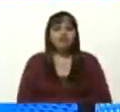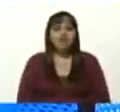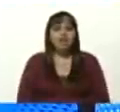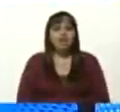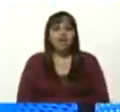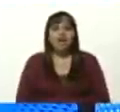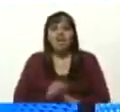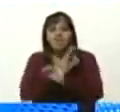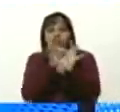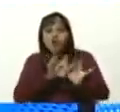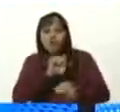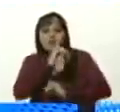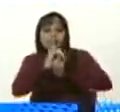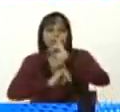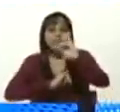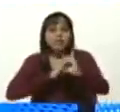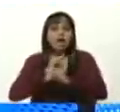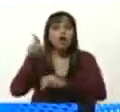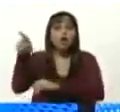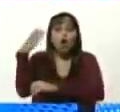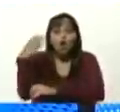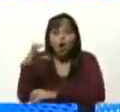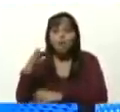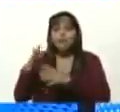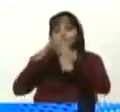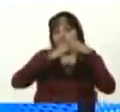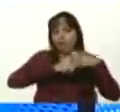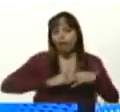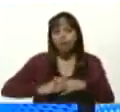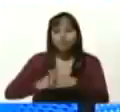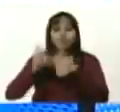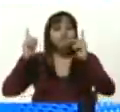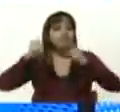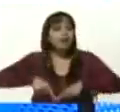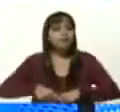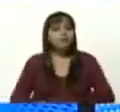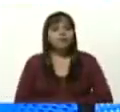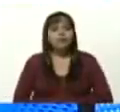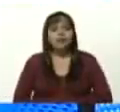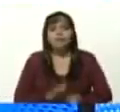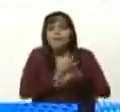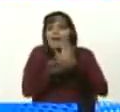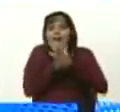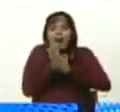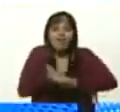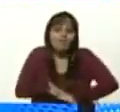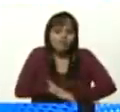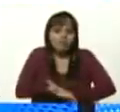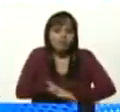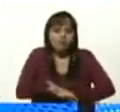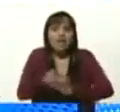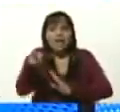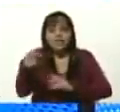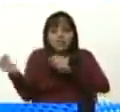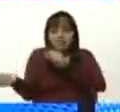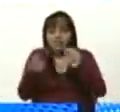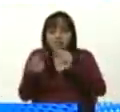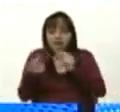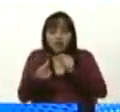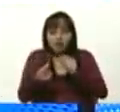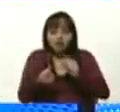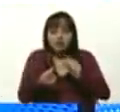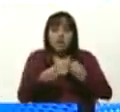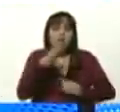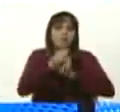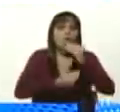internacionales desde Colombia, desde Estados Unidos, para acabar con este diálogo que hemos construido